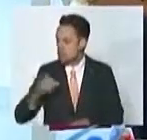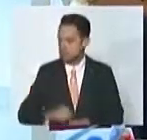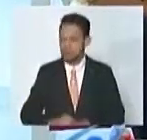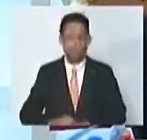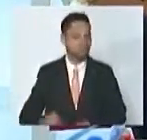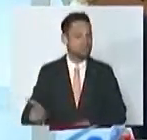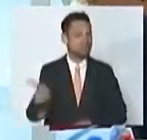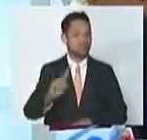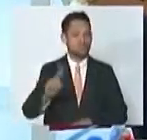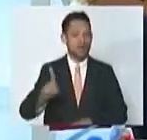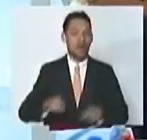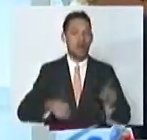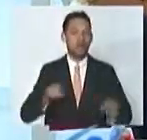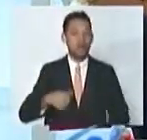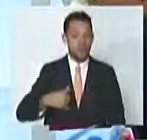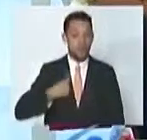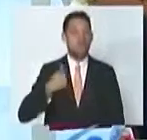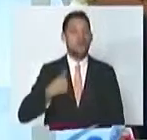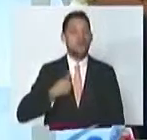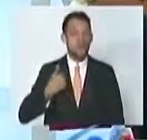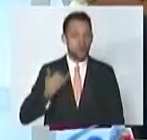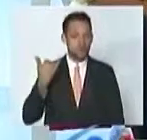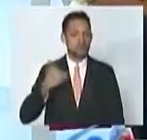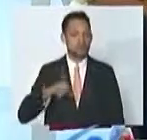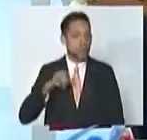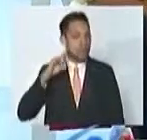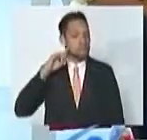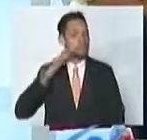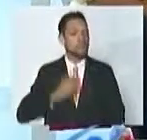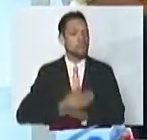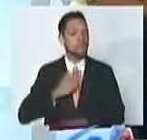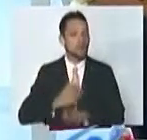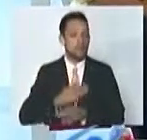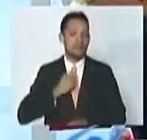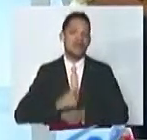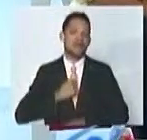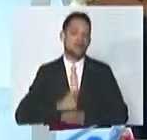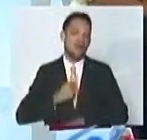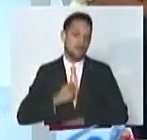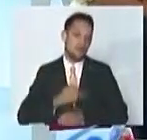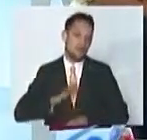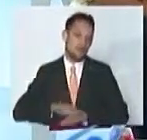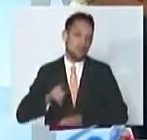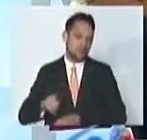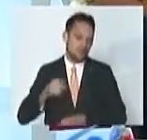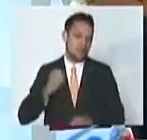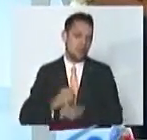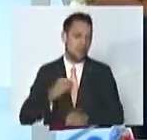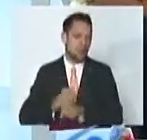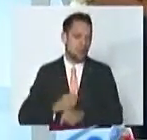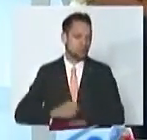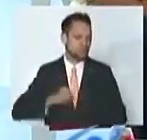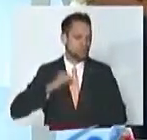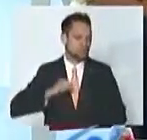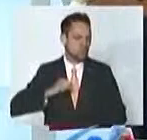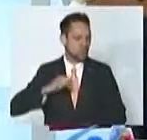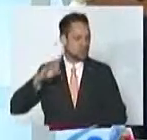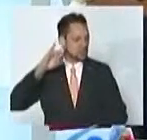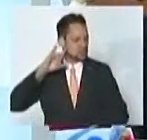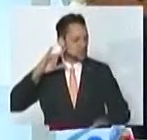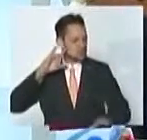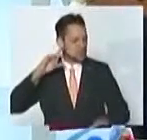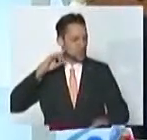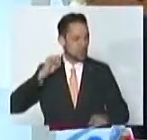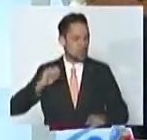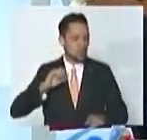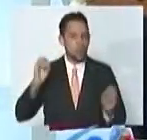Pues eso es como una justificación de un no diagnóstico, porque entonces todas las personas de 60 años lo mismo, de 70